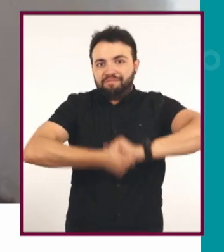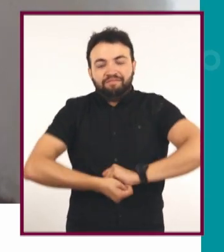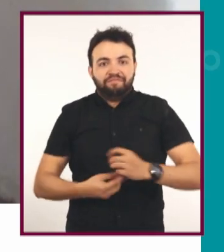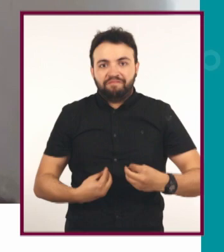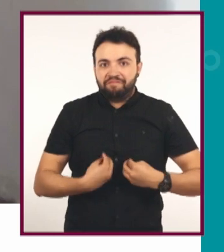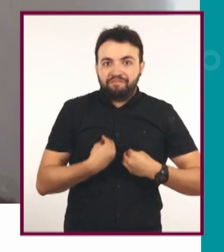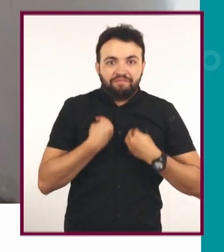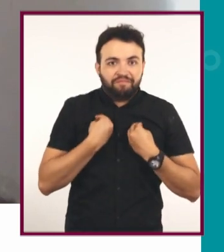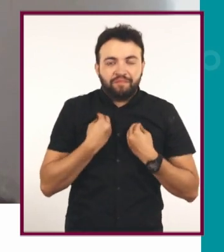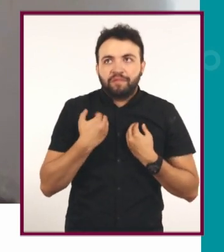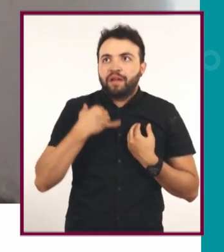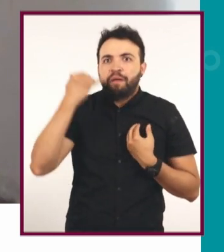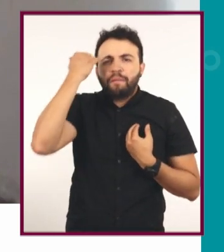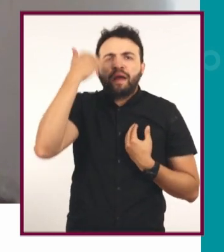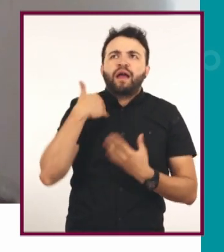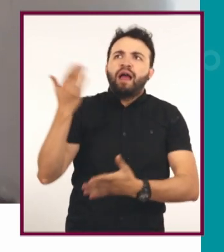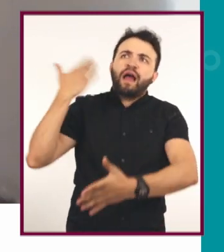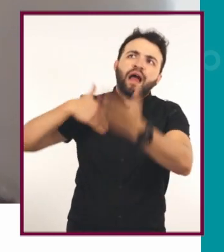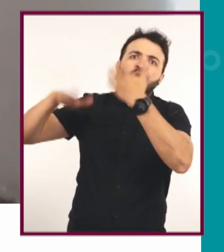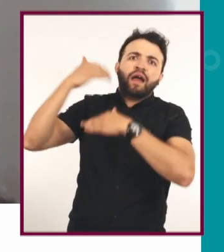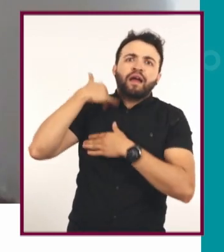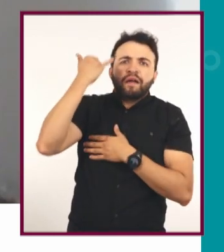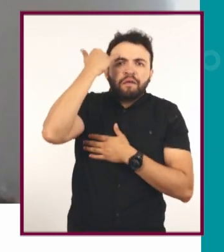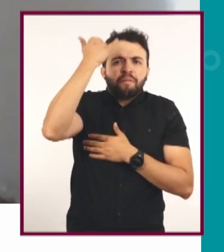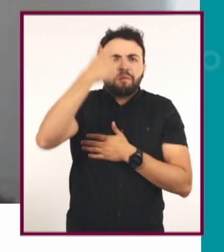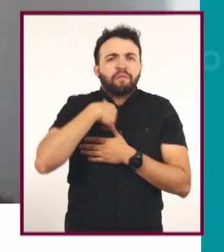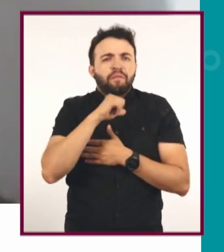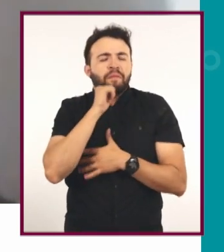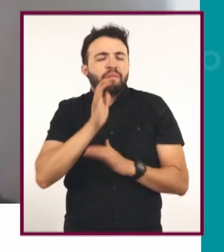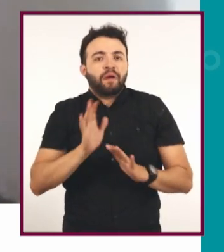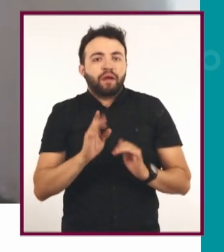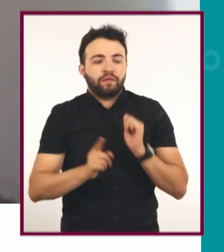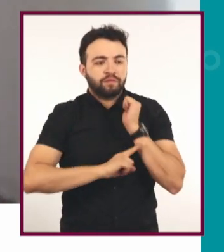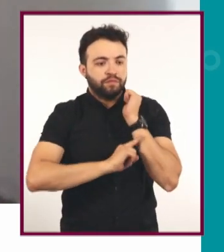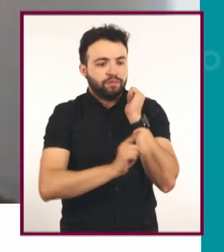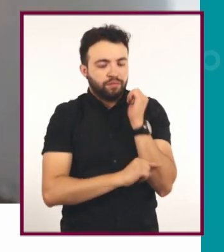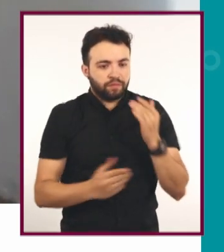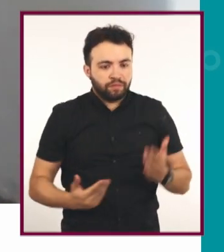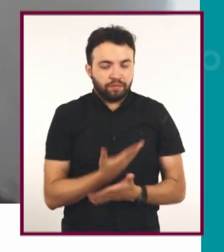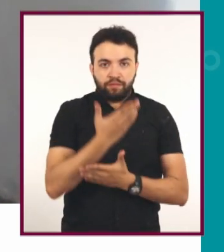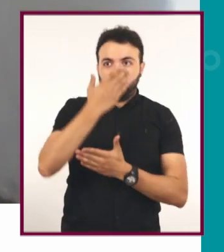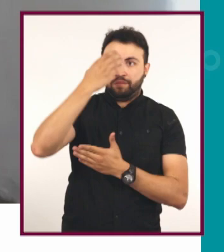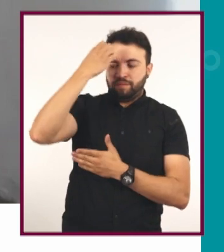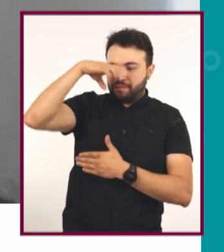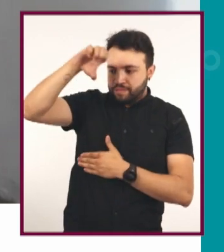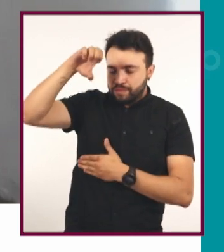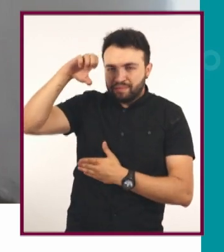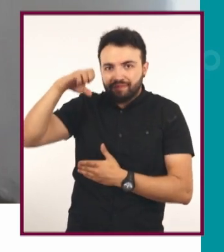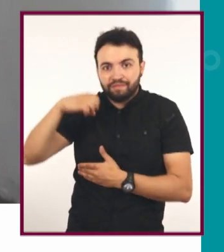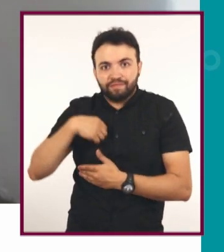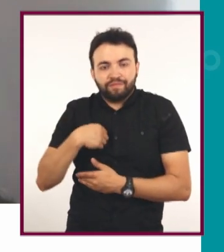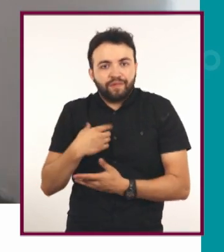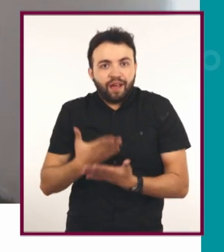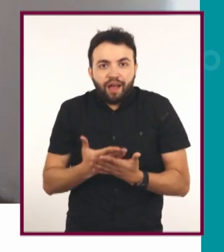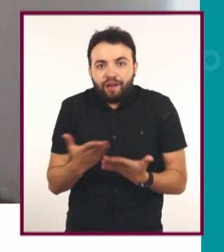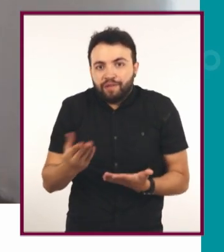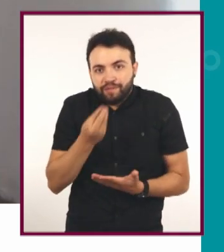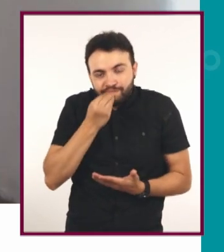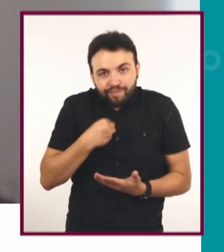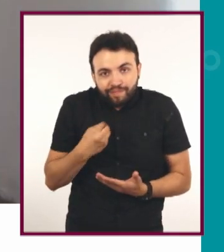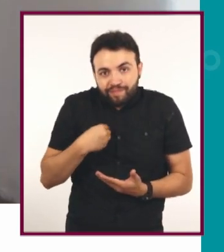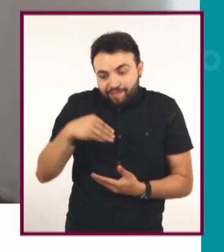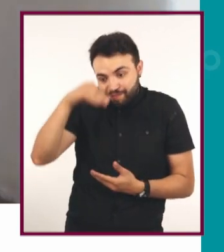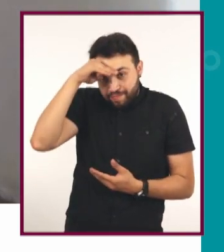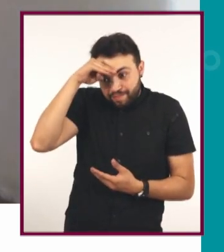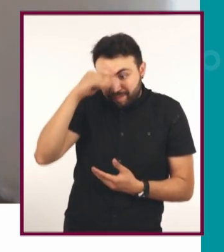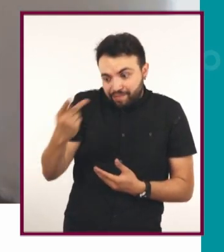una manera de, es una transformación de vida que ni siquiera te puedes imaginar, ¿no? Antes de tener hijos. Y algunas de mis amigas